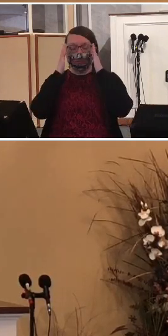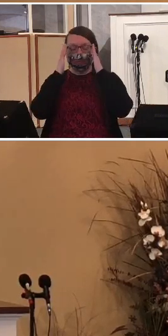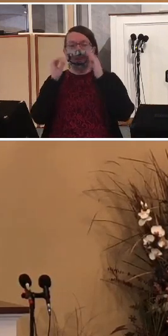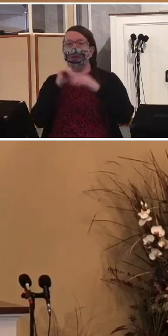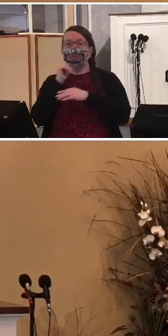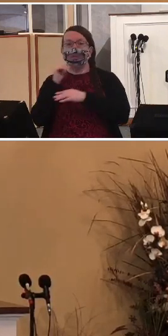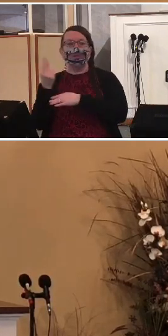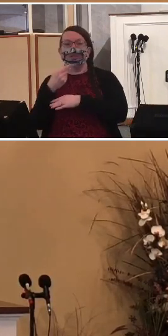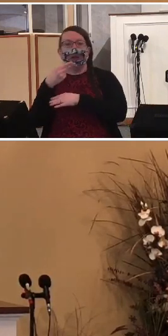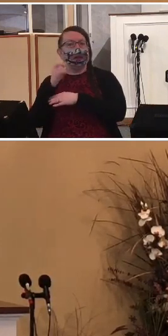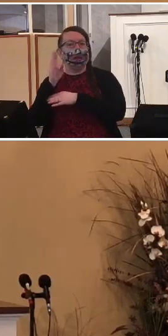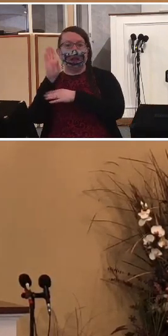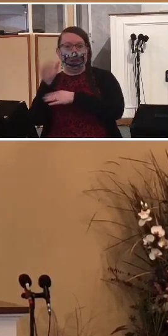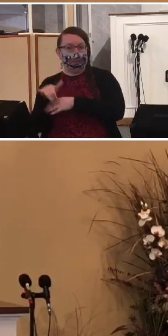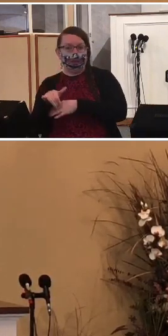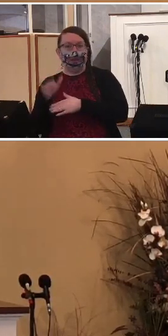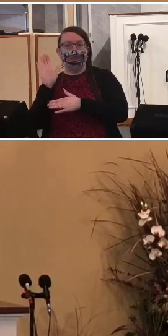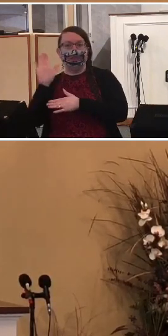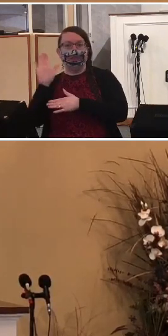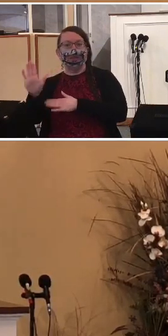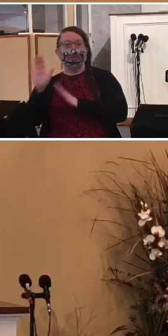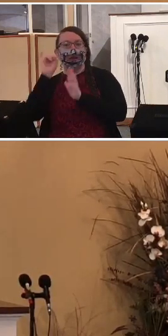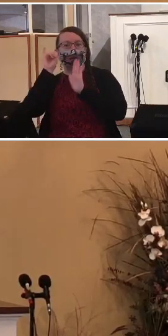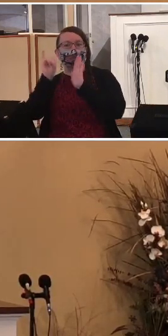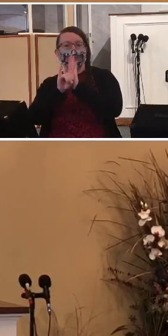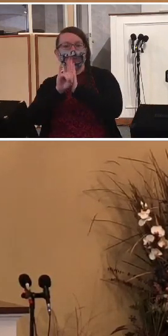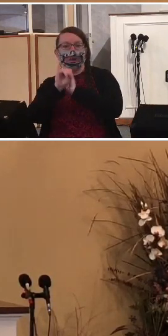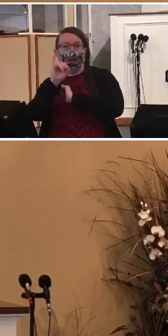algo que ellos hacían, era su identidad.